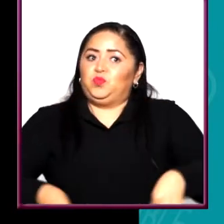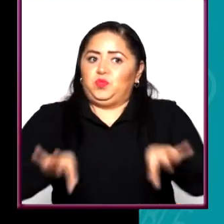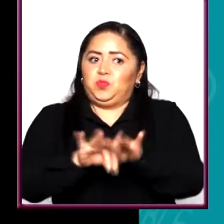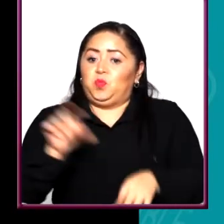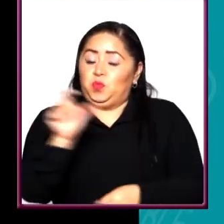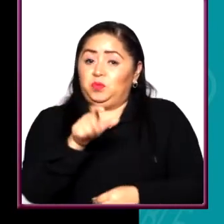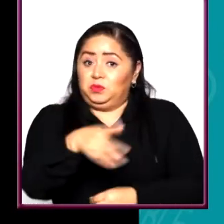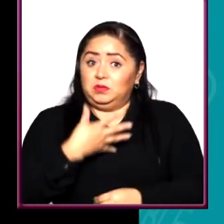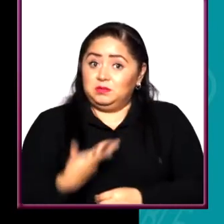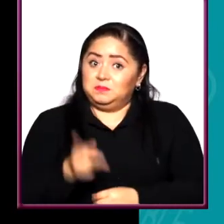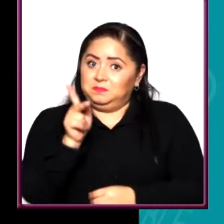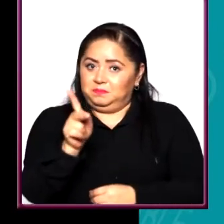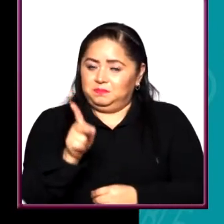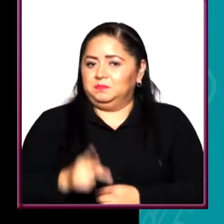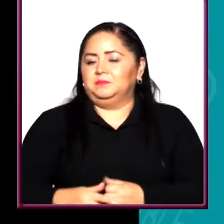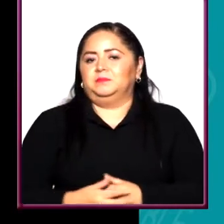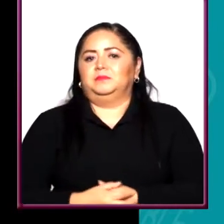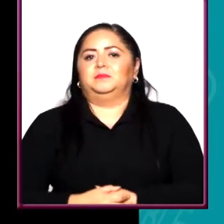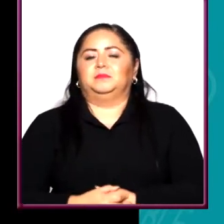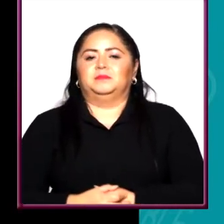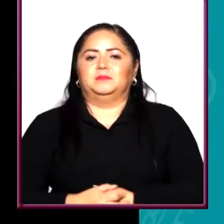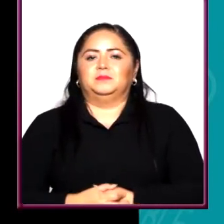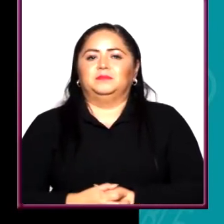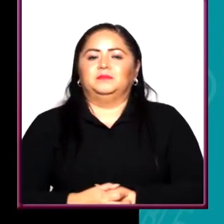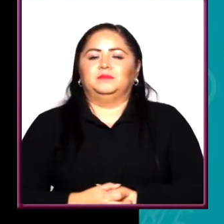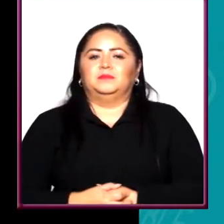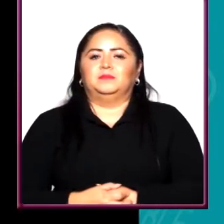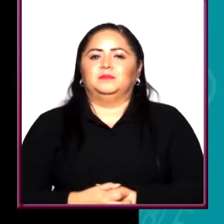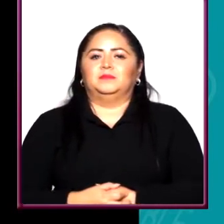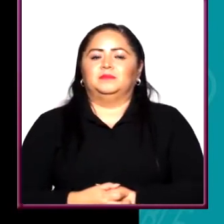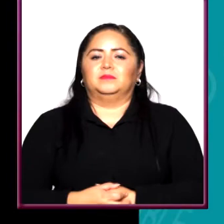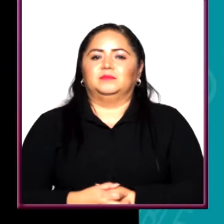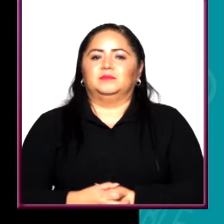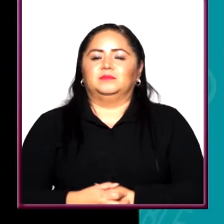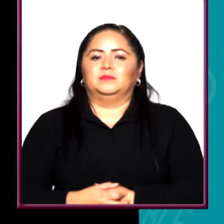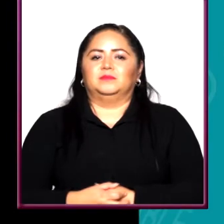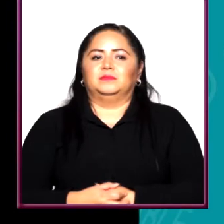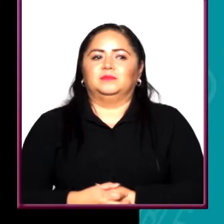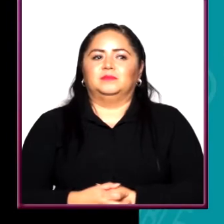El baño diario es indispensable cuando estás menstruando.